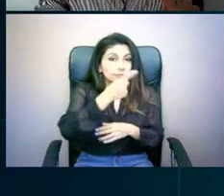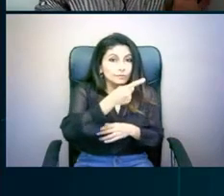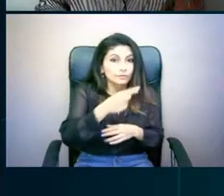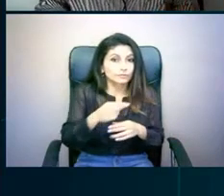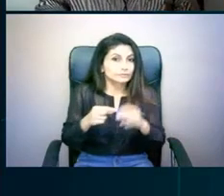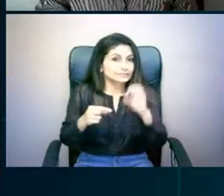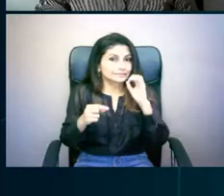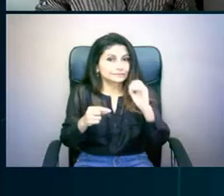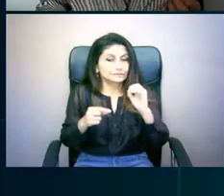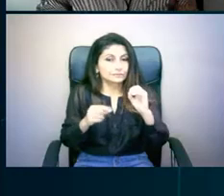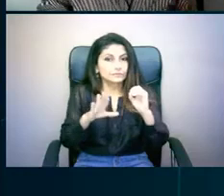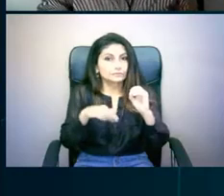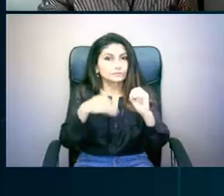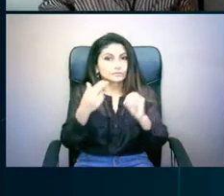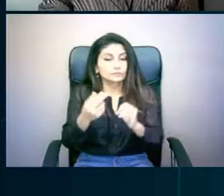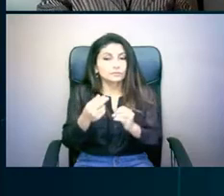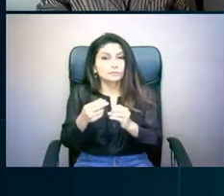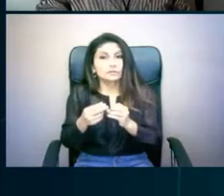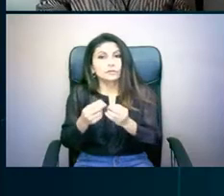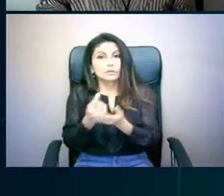con esa